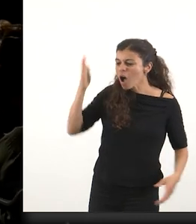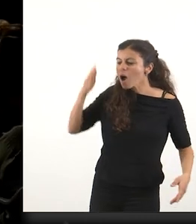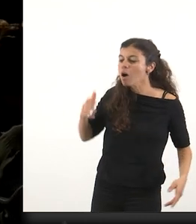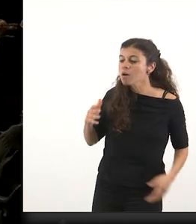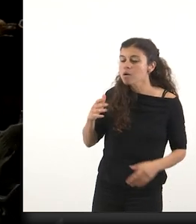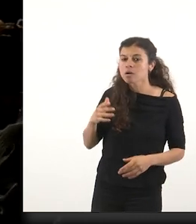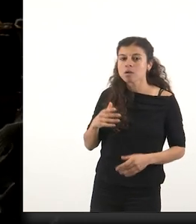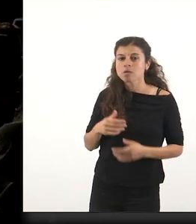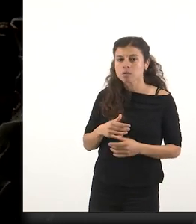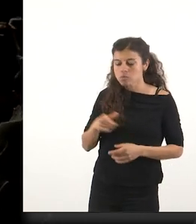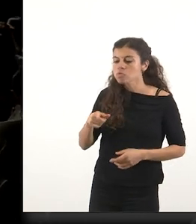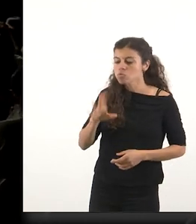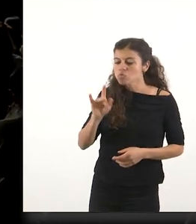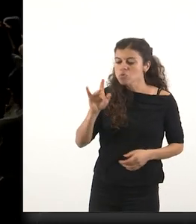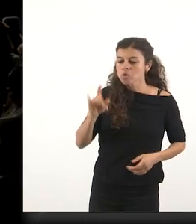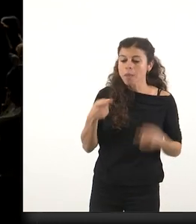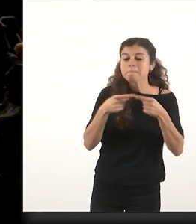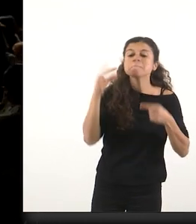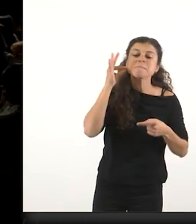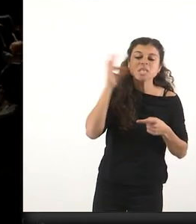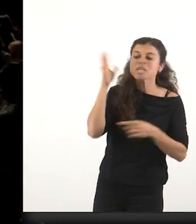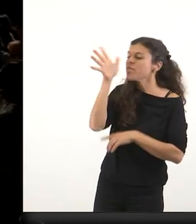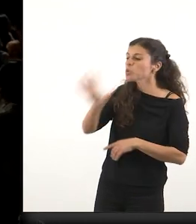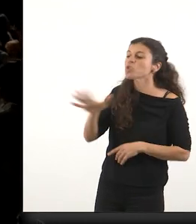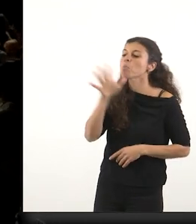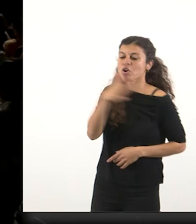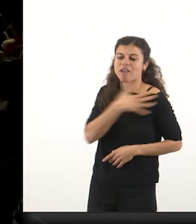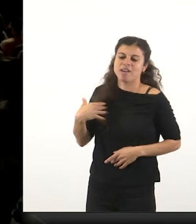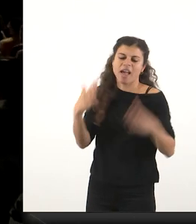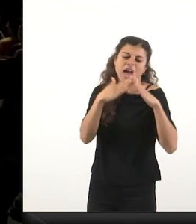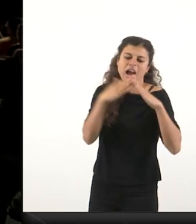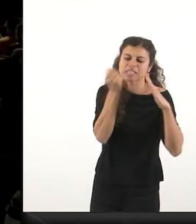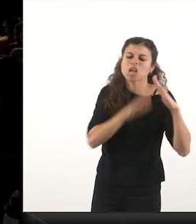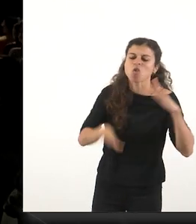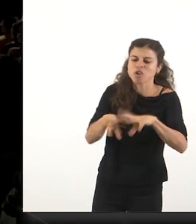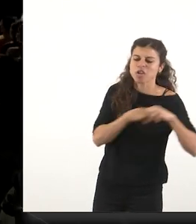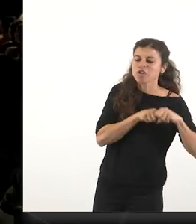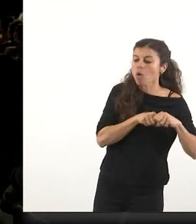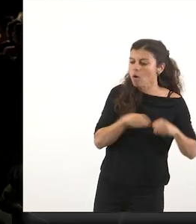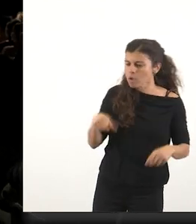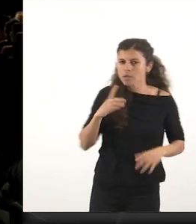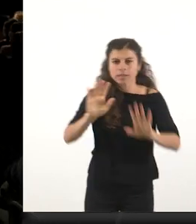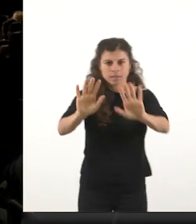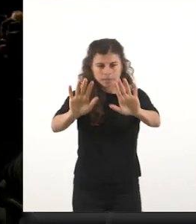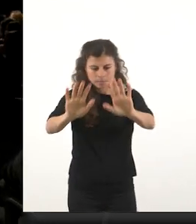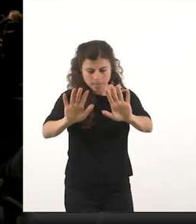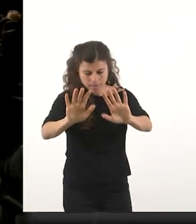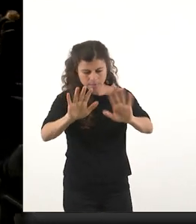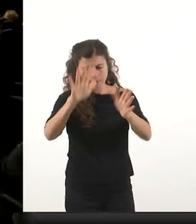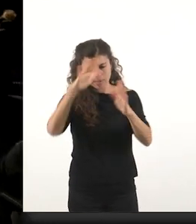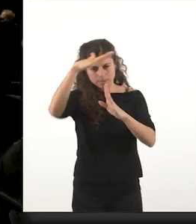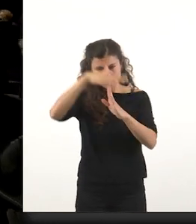Porque que mi tío lo denunció, que la denunció mi tía para casa y con la casa y con los niños. Pero tú qué vas a saber, más que mi padre, que te meto y digo, chaval, ven acá para acá, no le pega a tu colega, ven,